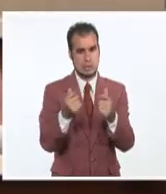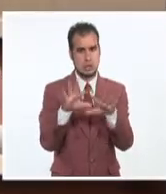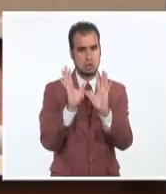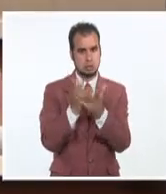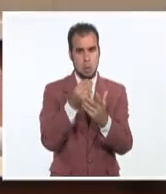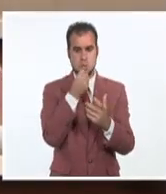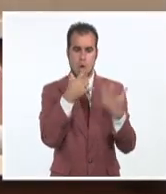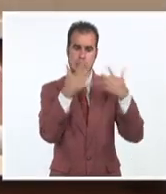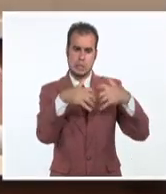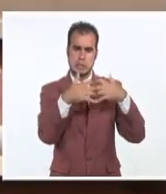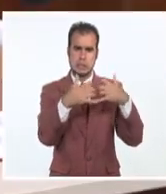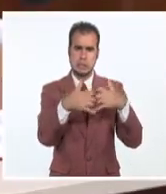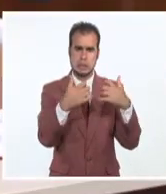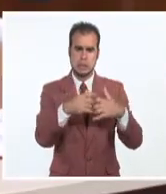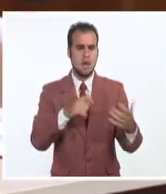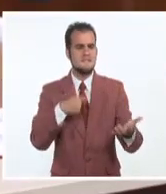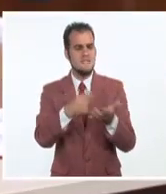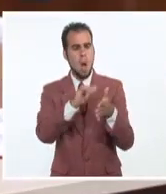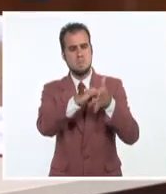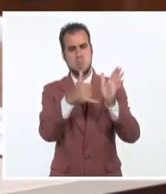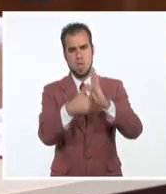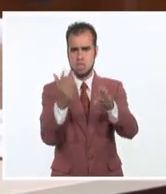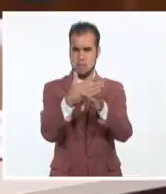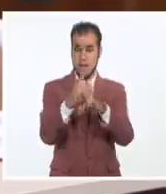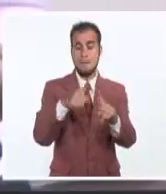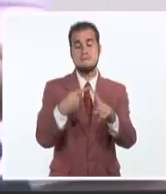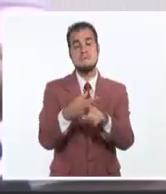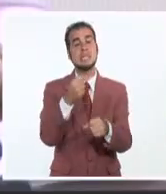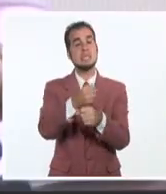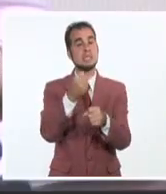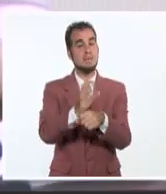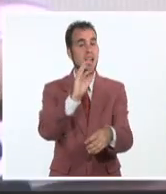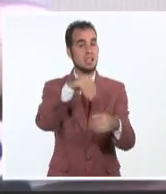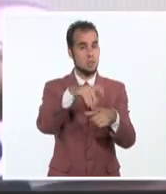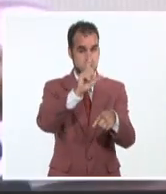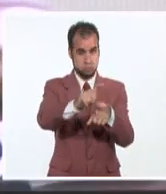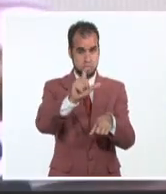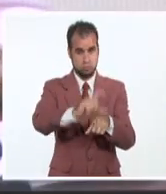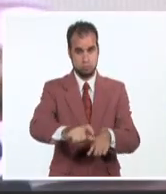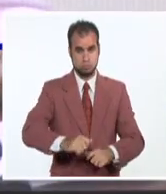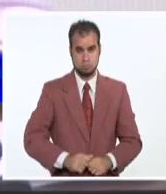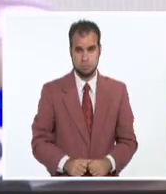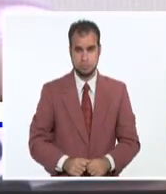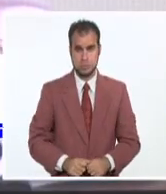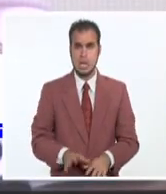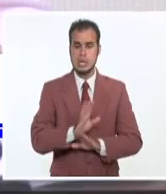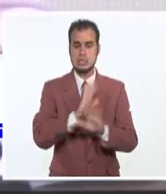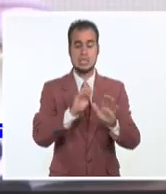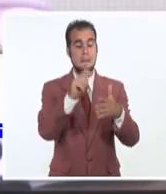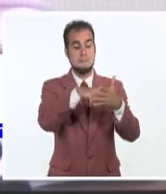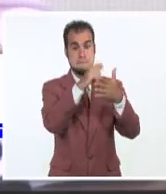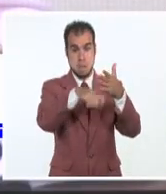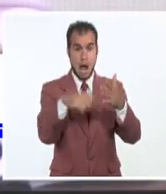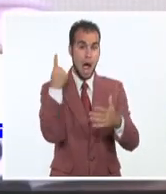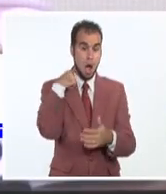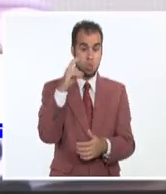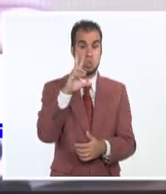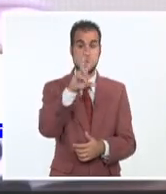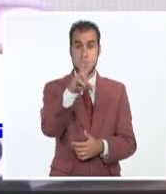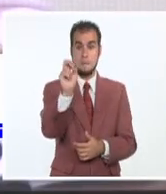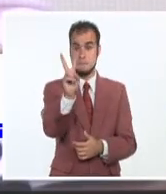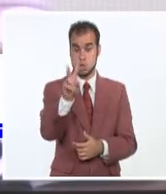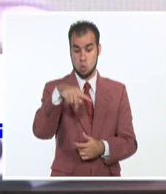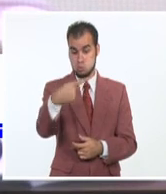en el proceso inversionista y la actividad agropecuaria. El Plan 22 ya se diseña en un escenario de